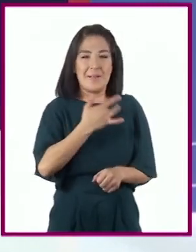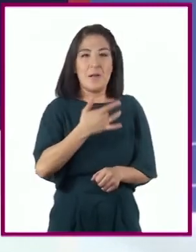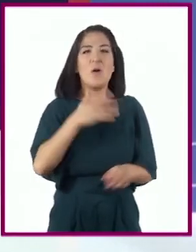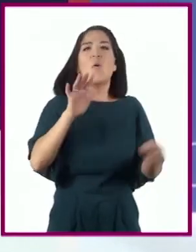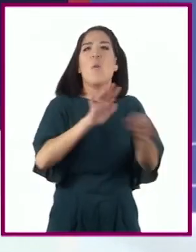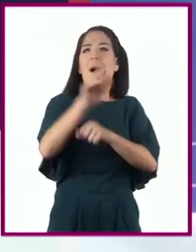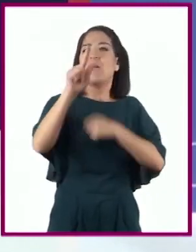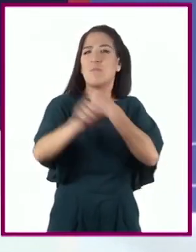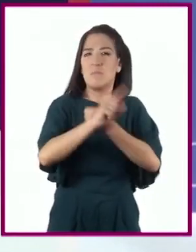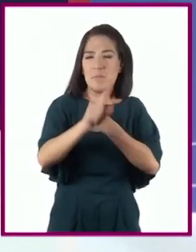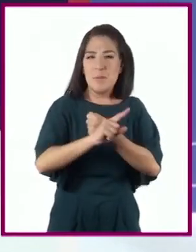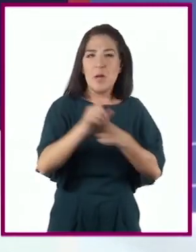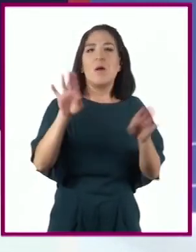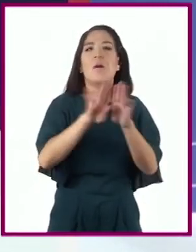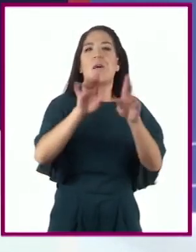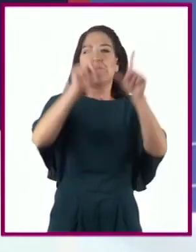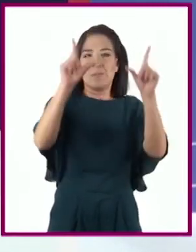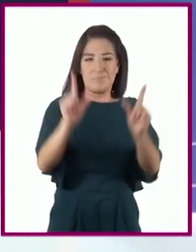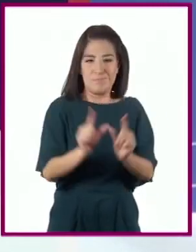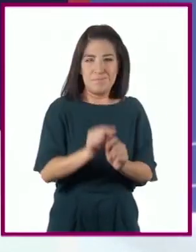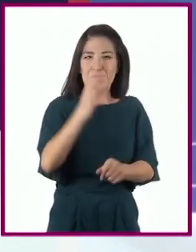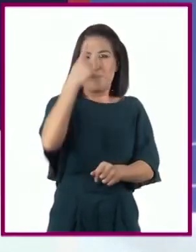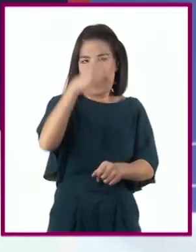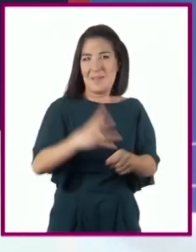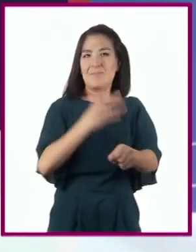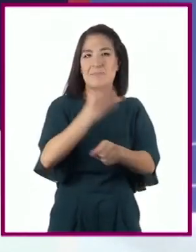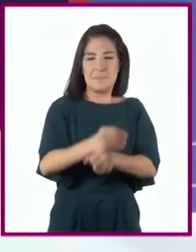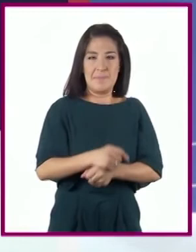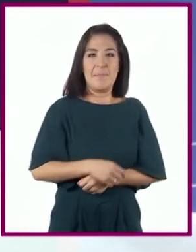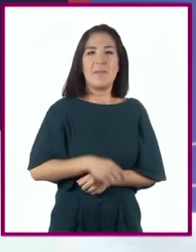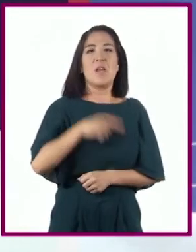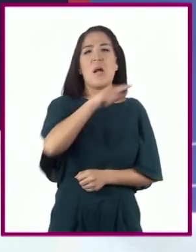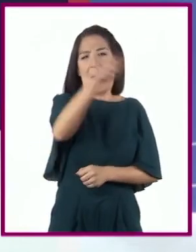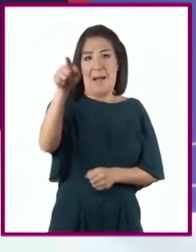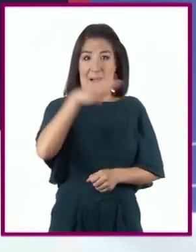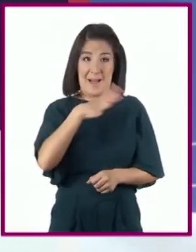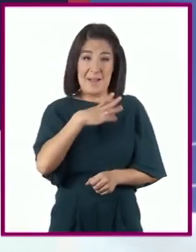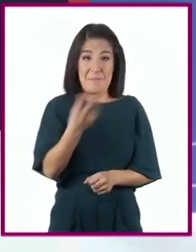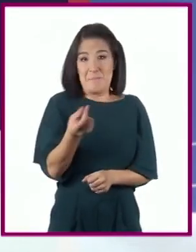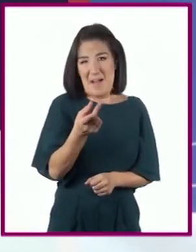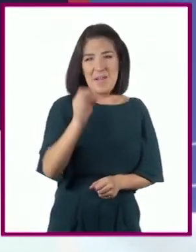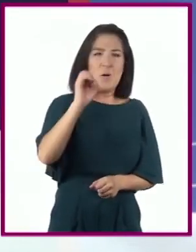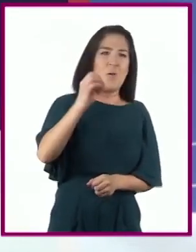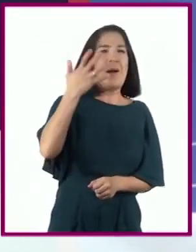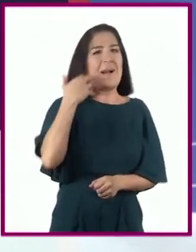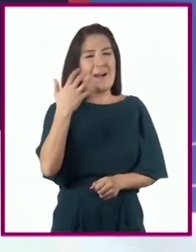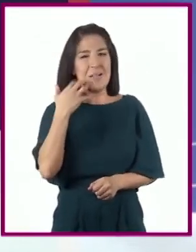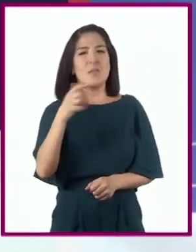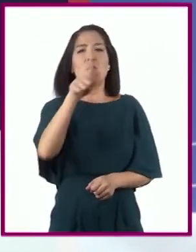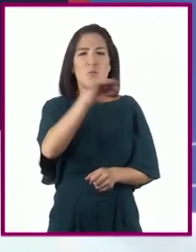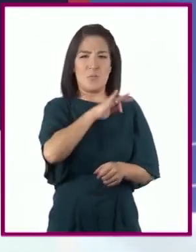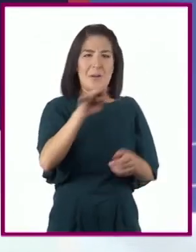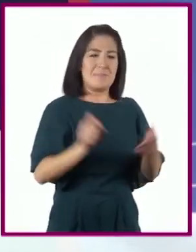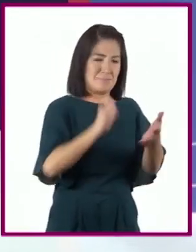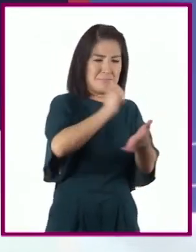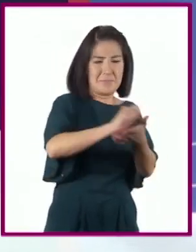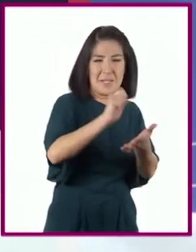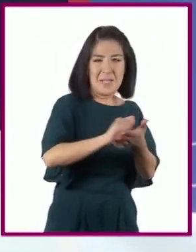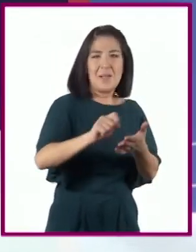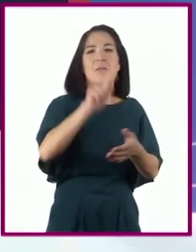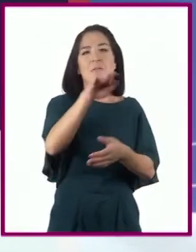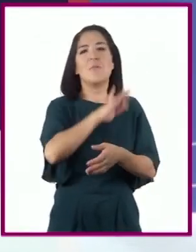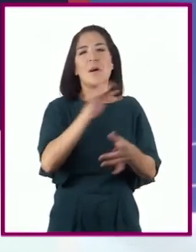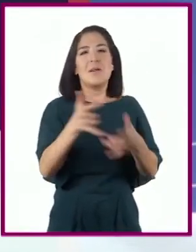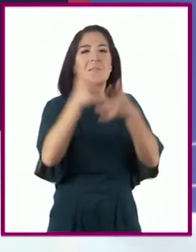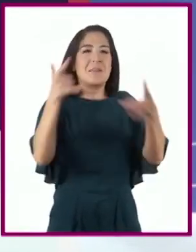conflicto? ¿Cómo lo resolverían? Aquellos que tienen una mascota podrían hacer el ejercicio de contar ese